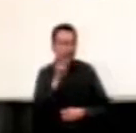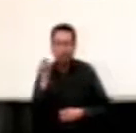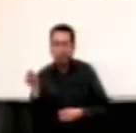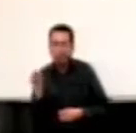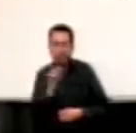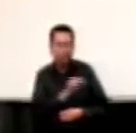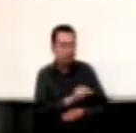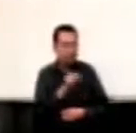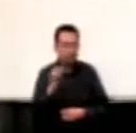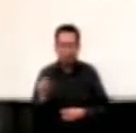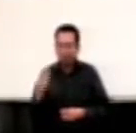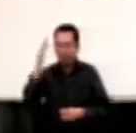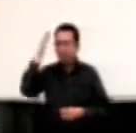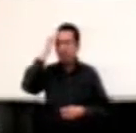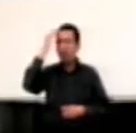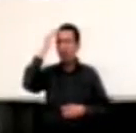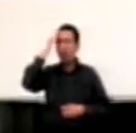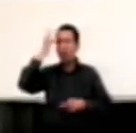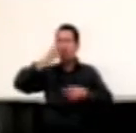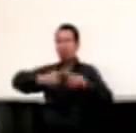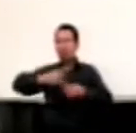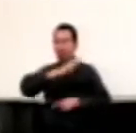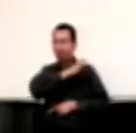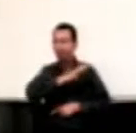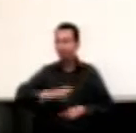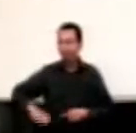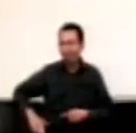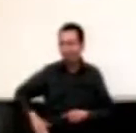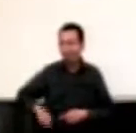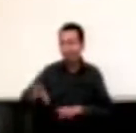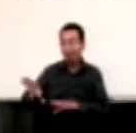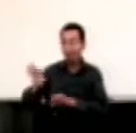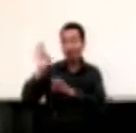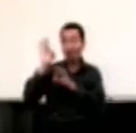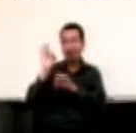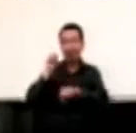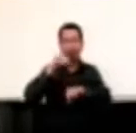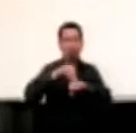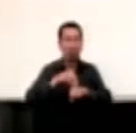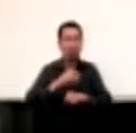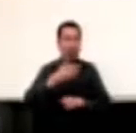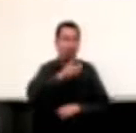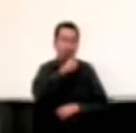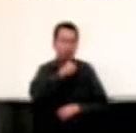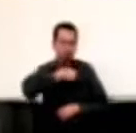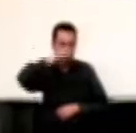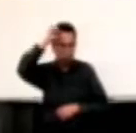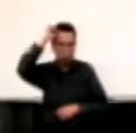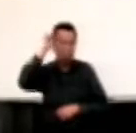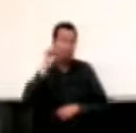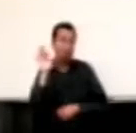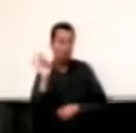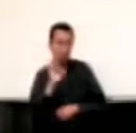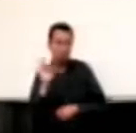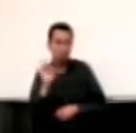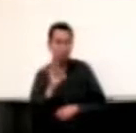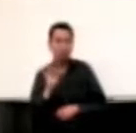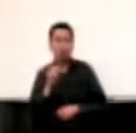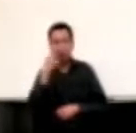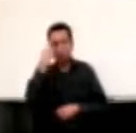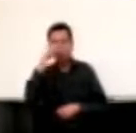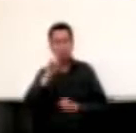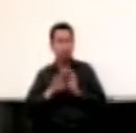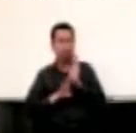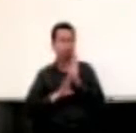los líderes políticos, a los candidatos, hubiera generado quizás una mayor, hubiera evitado esta